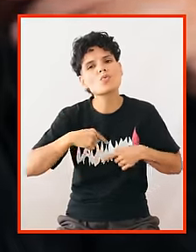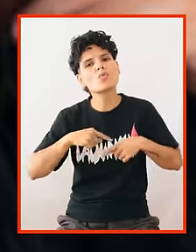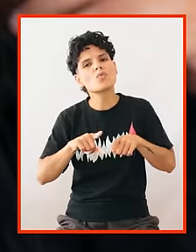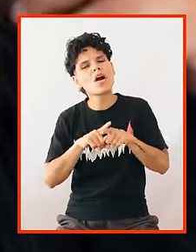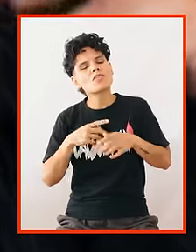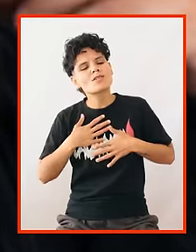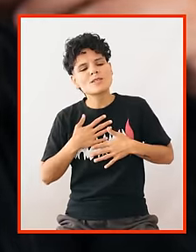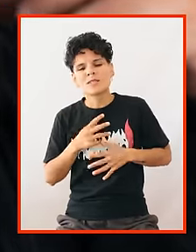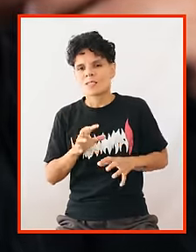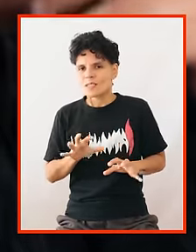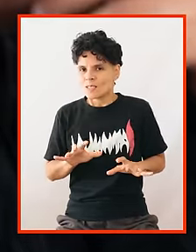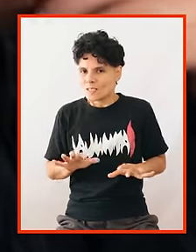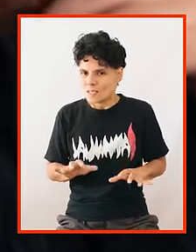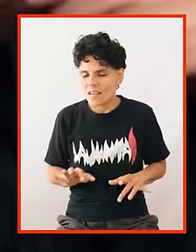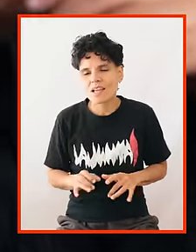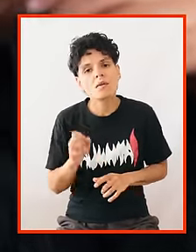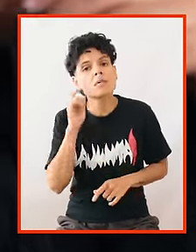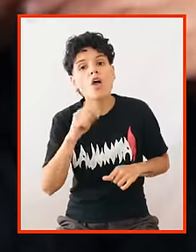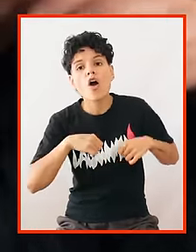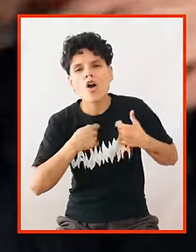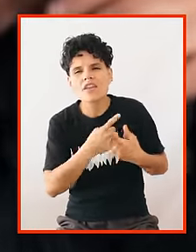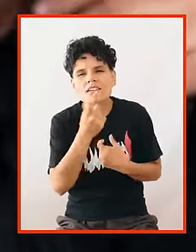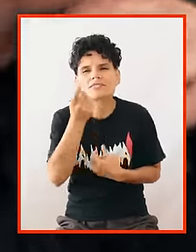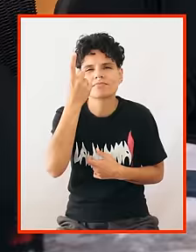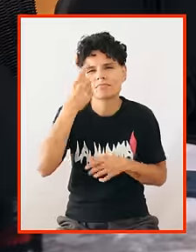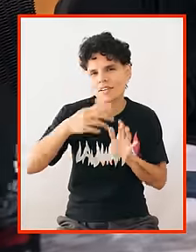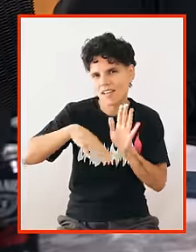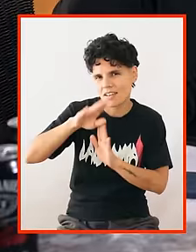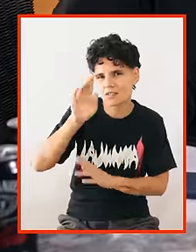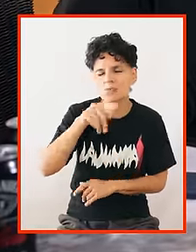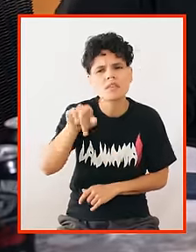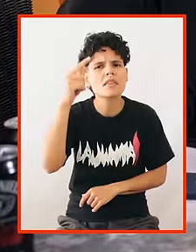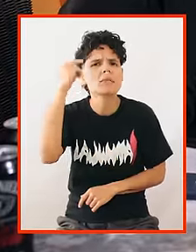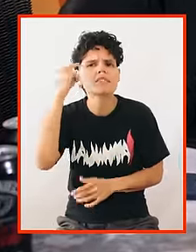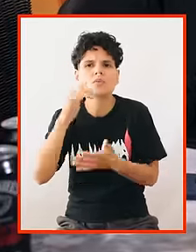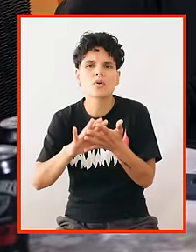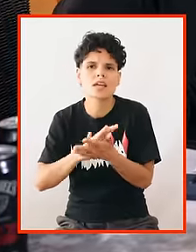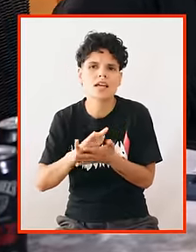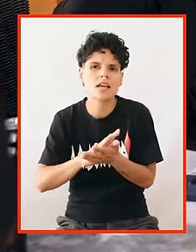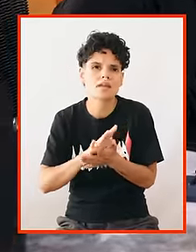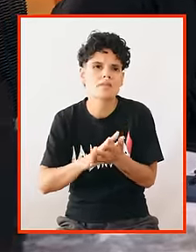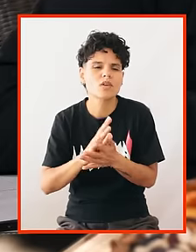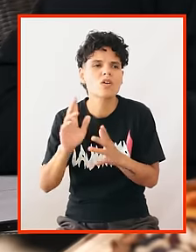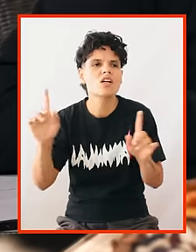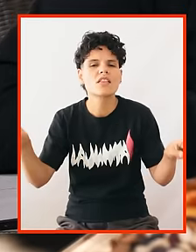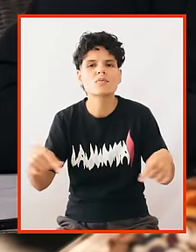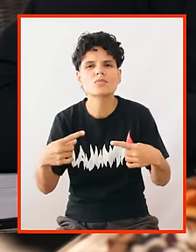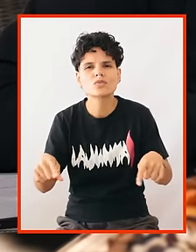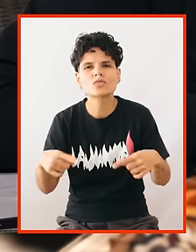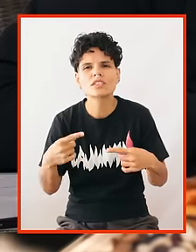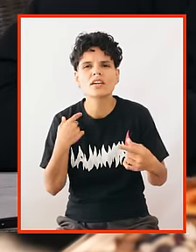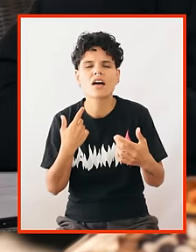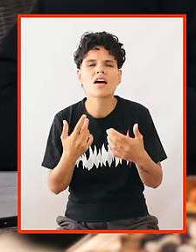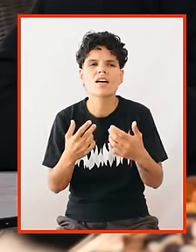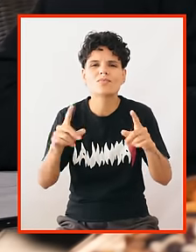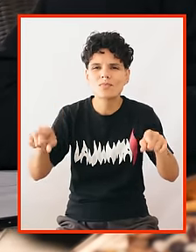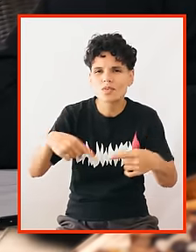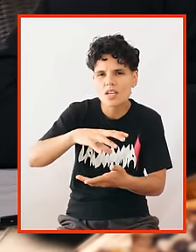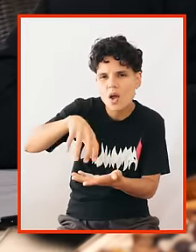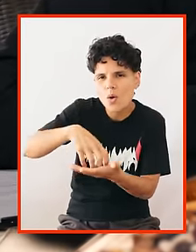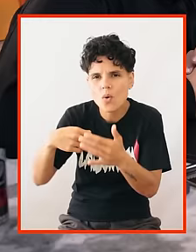los cabros jóvenes que prefiero tener el foco puesto ahí. ¿Qué piensan de los cabros más jóvenes, la música urbana? ¿Qué piensan del reggaetón, de esa